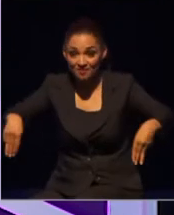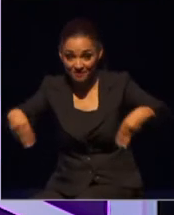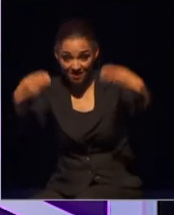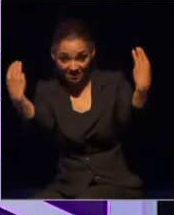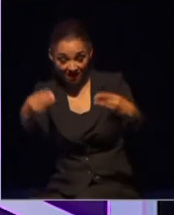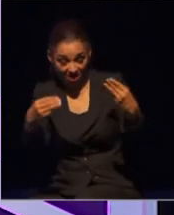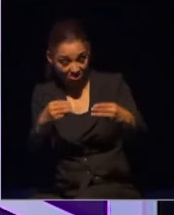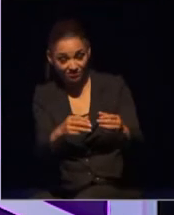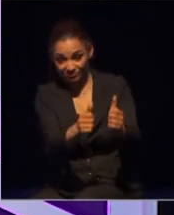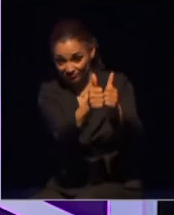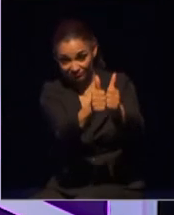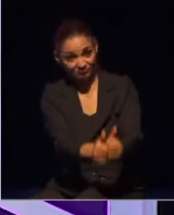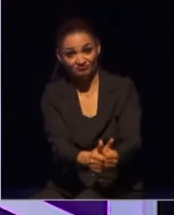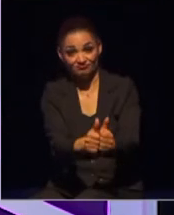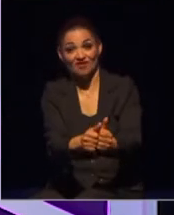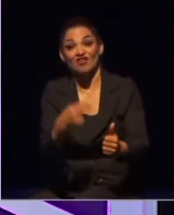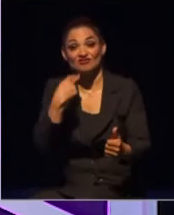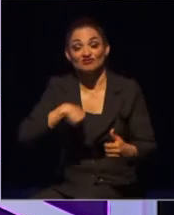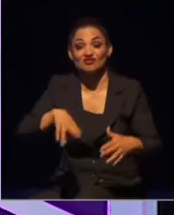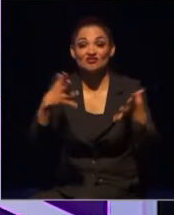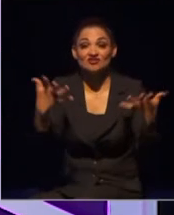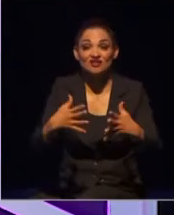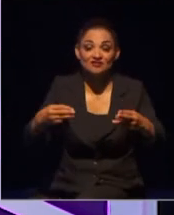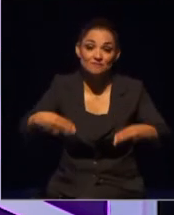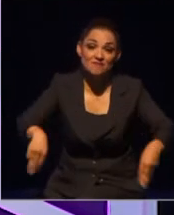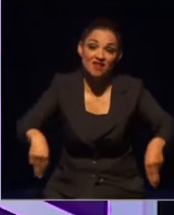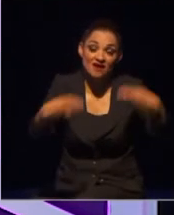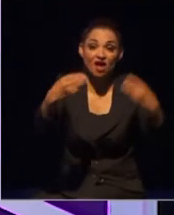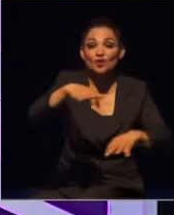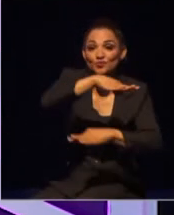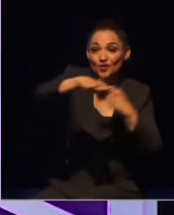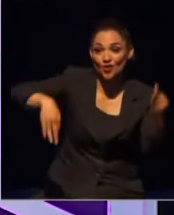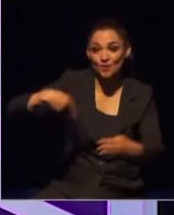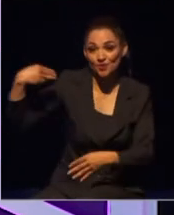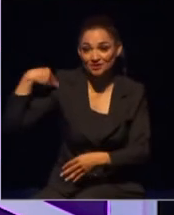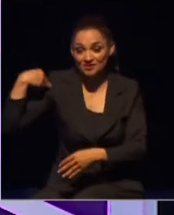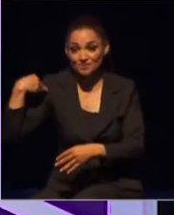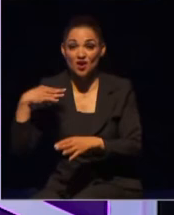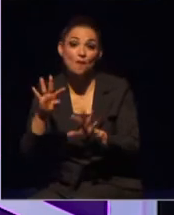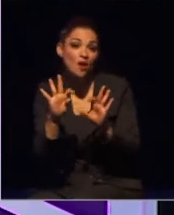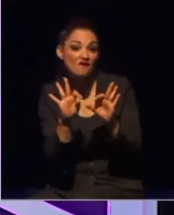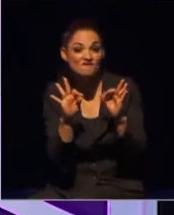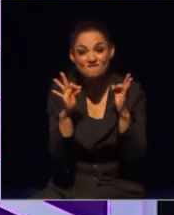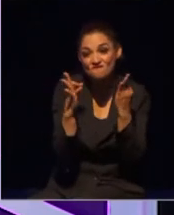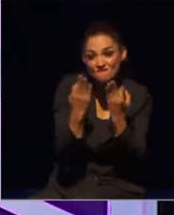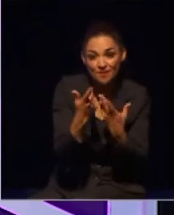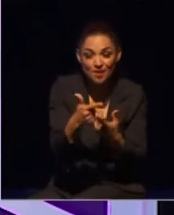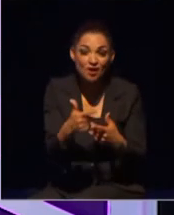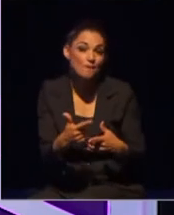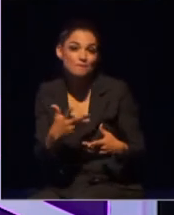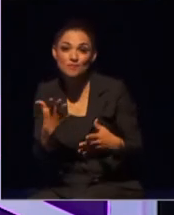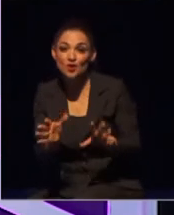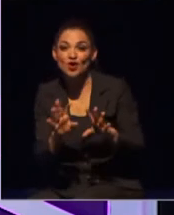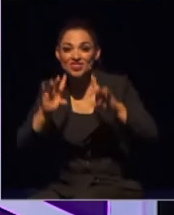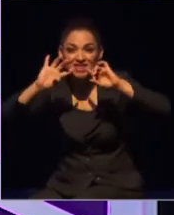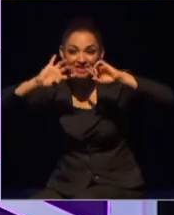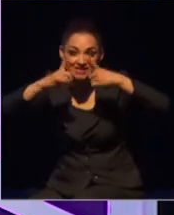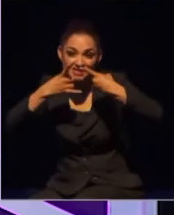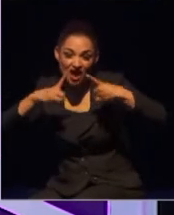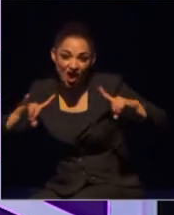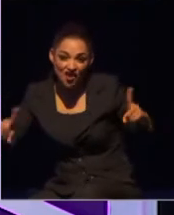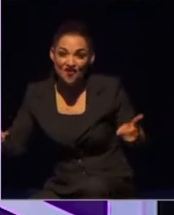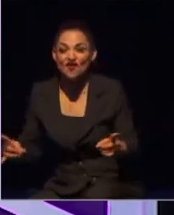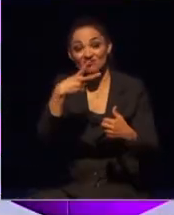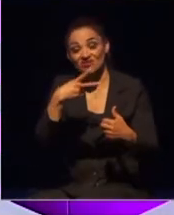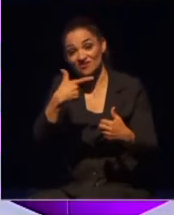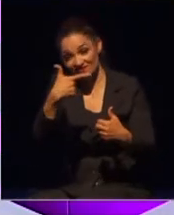vamos a crear mercados por todo el municipio, como la figura que siempre lo ha sido de detonante del desarrollo de la economía